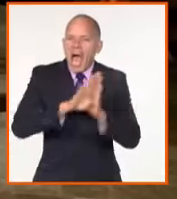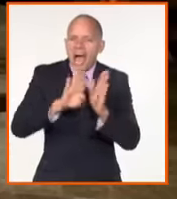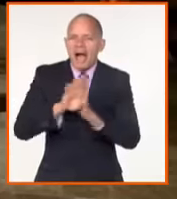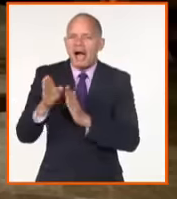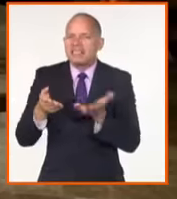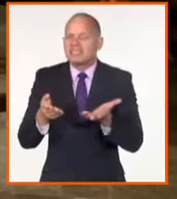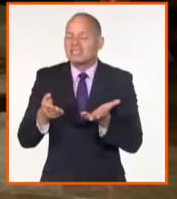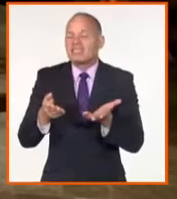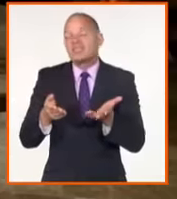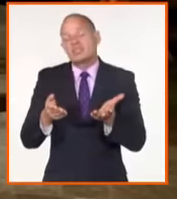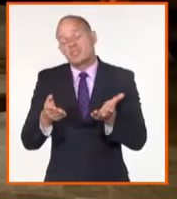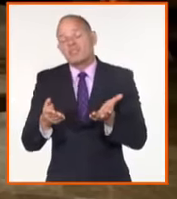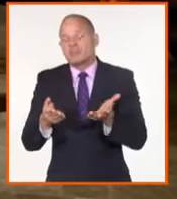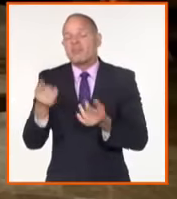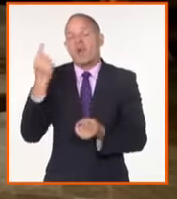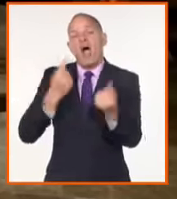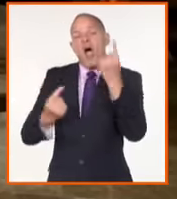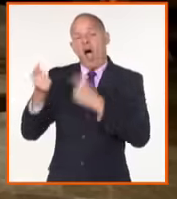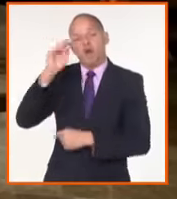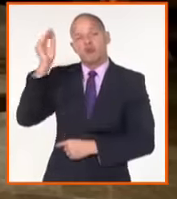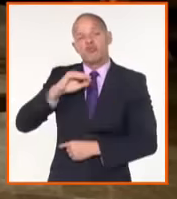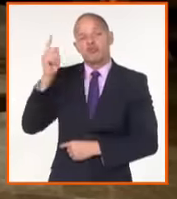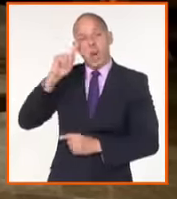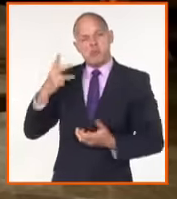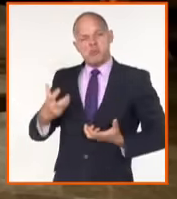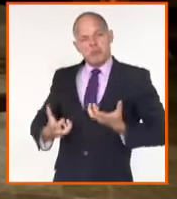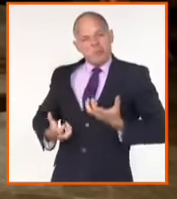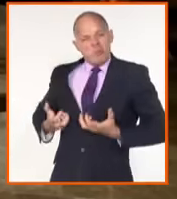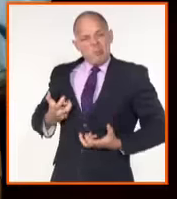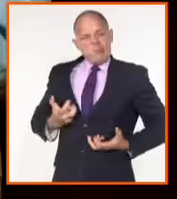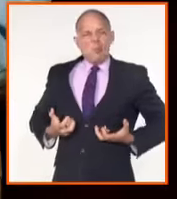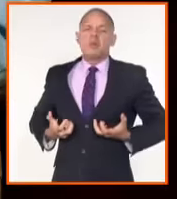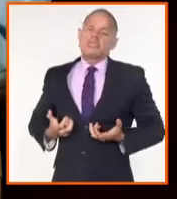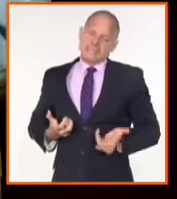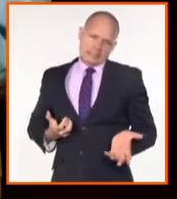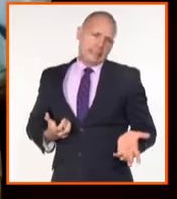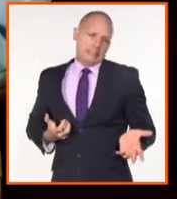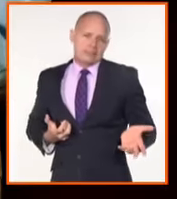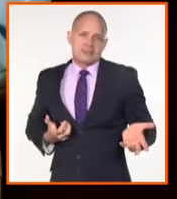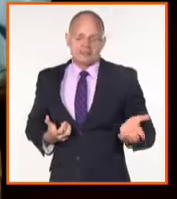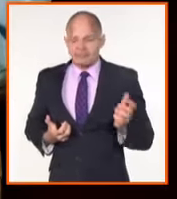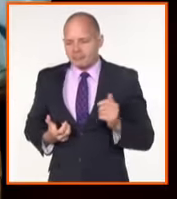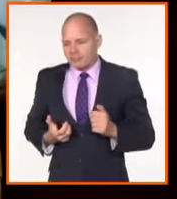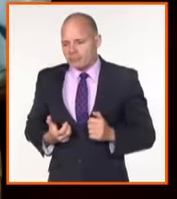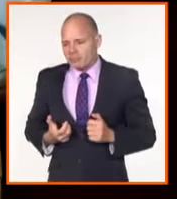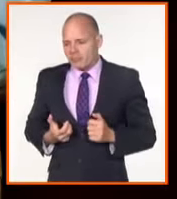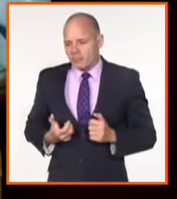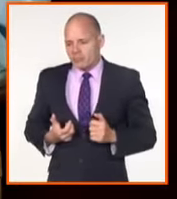lamentablemente, los llenan de odio. Y yo creo que en ese odio hay una situación también